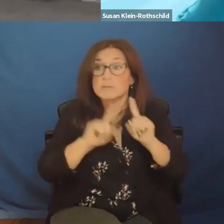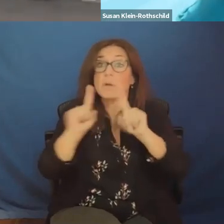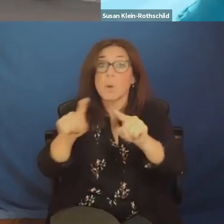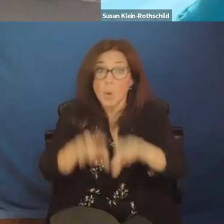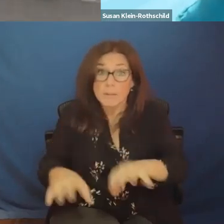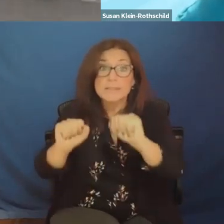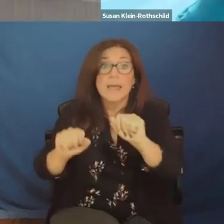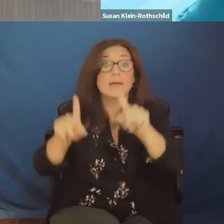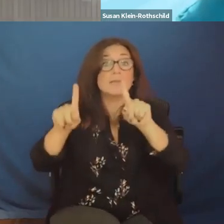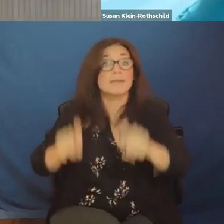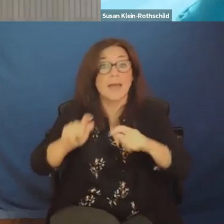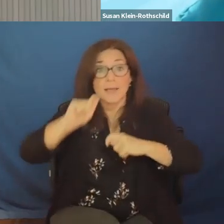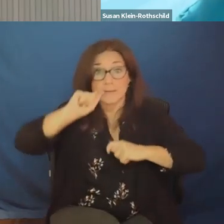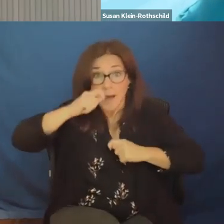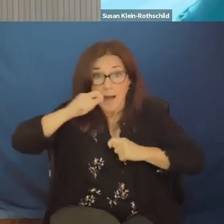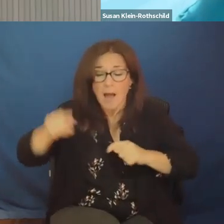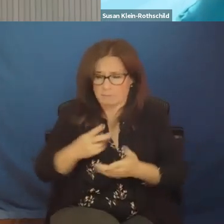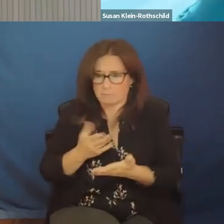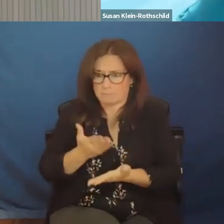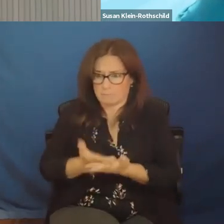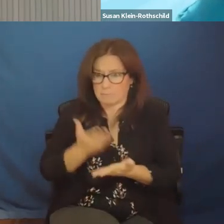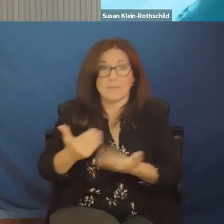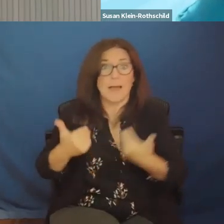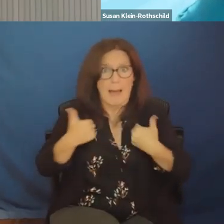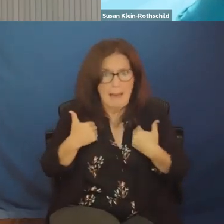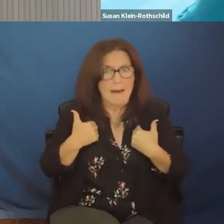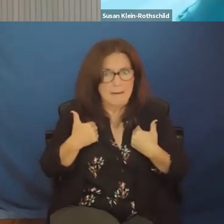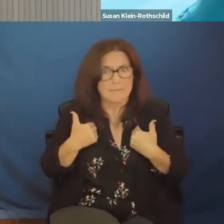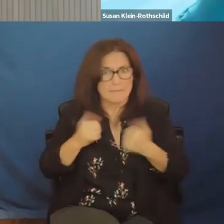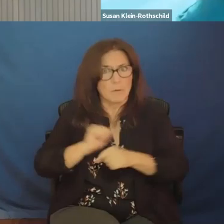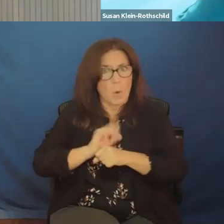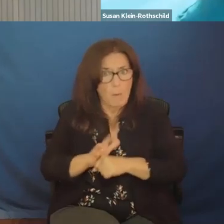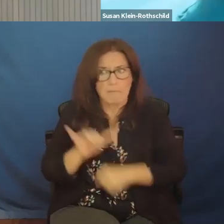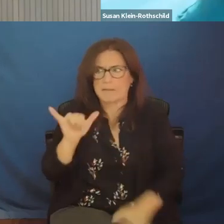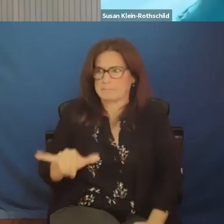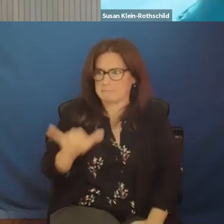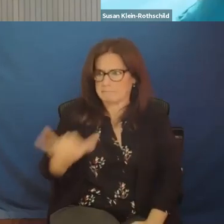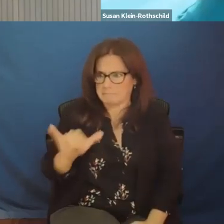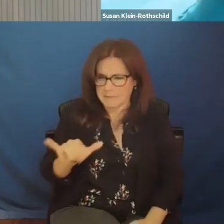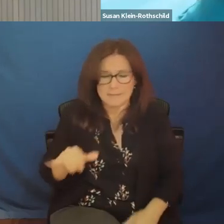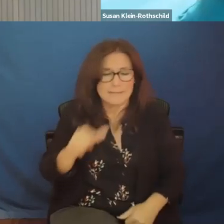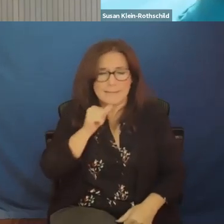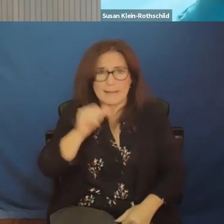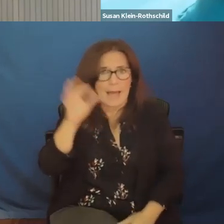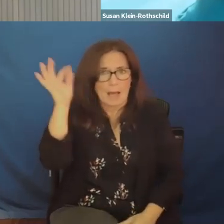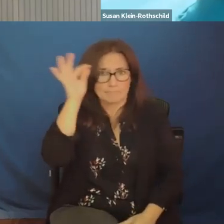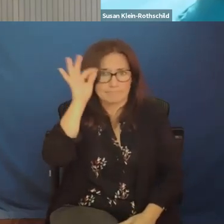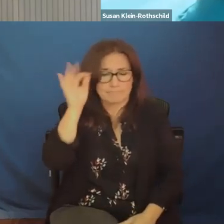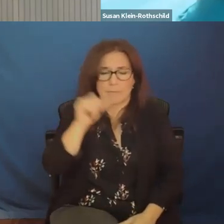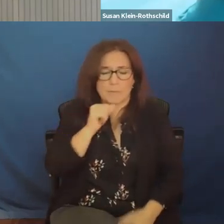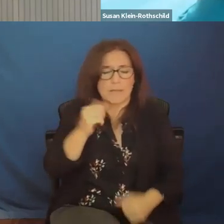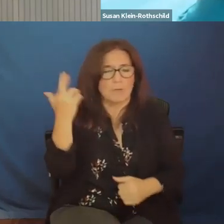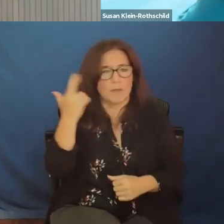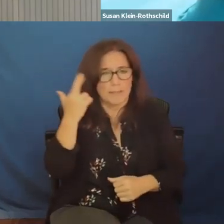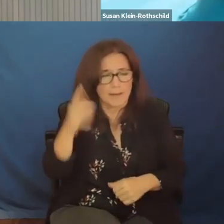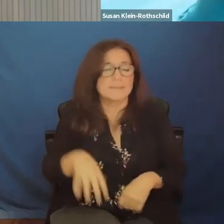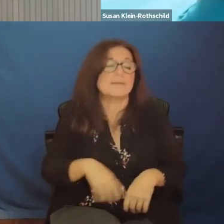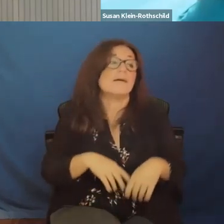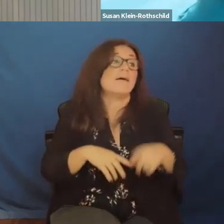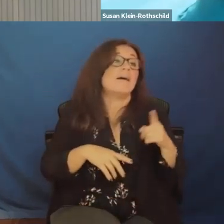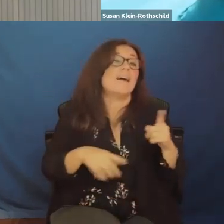o no dan señales pero un número pequeño se enferma bastante y lo que es difícil es que no siempre podemos predecir quién se va a hacer